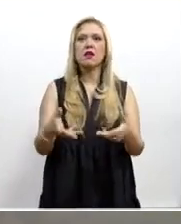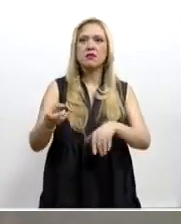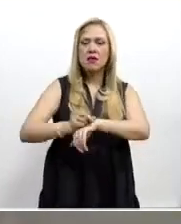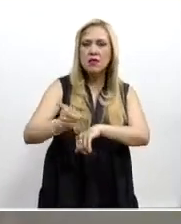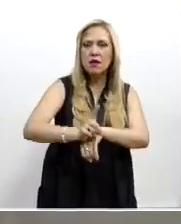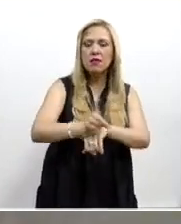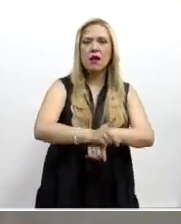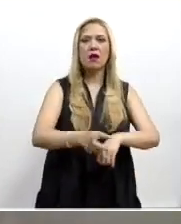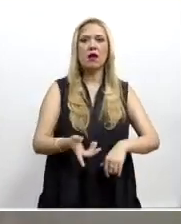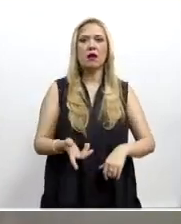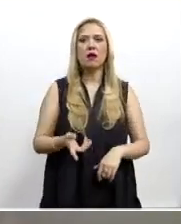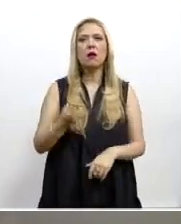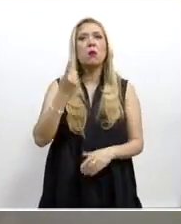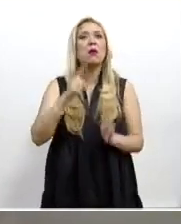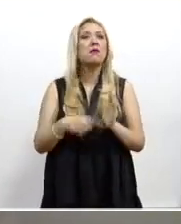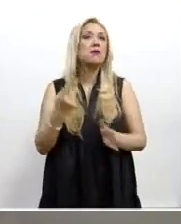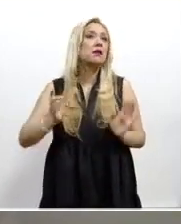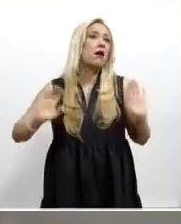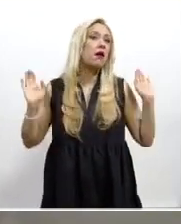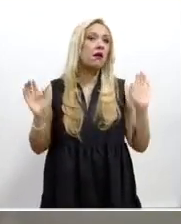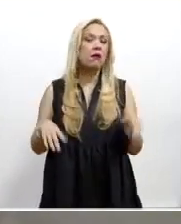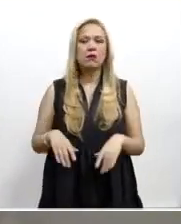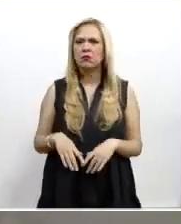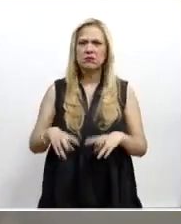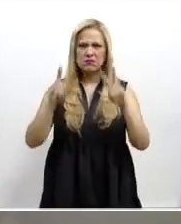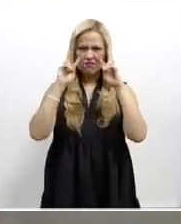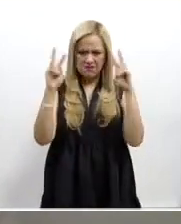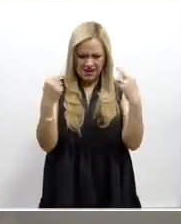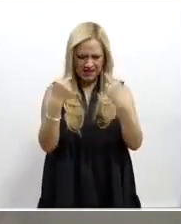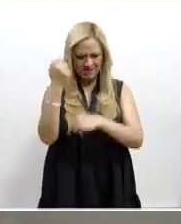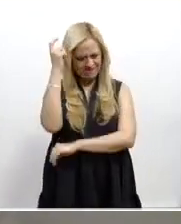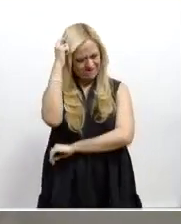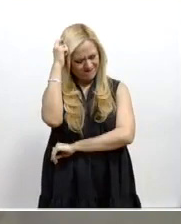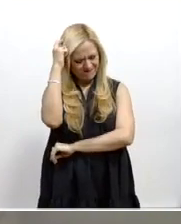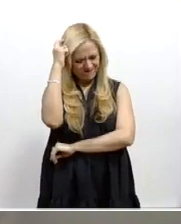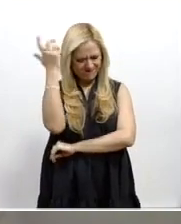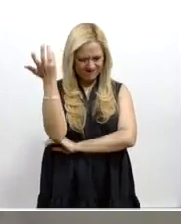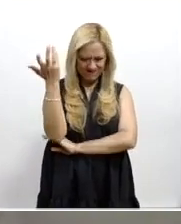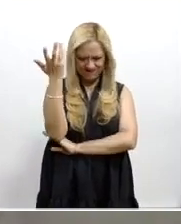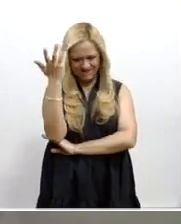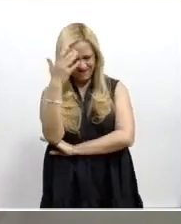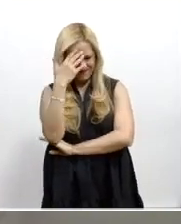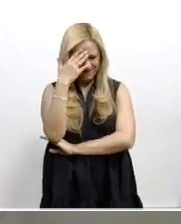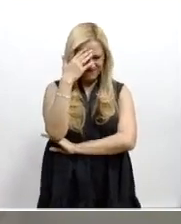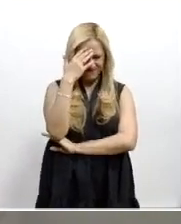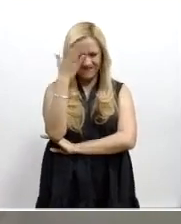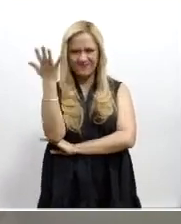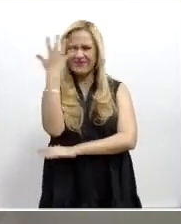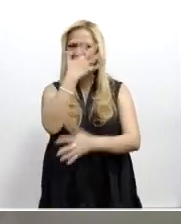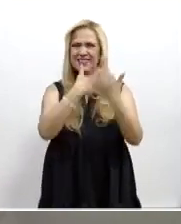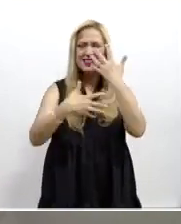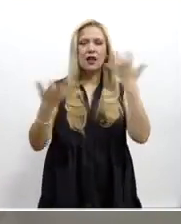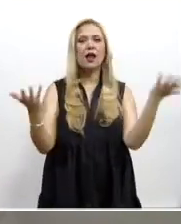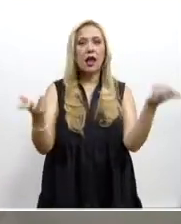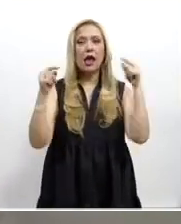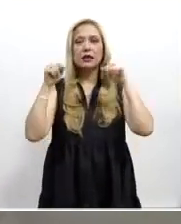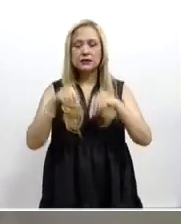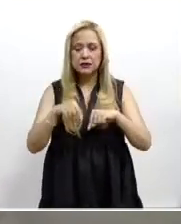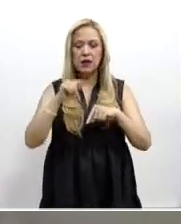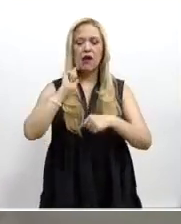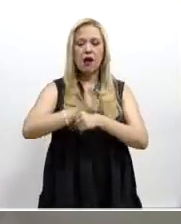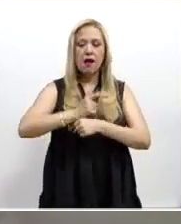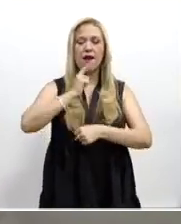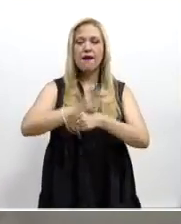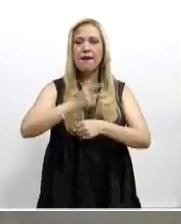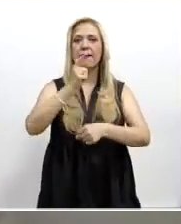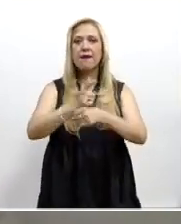veces habrá momentos de duda, de crítica, incluso de desorientación, pero que precisamente de esos momentos es de donde más se aprende y